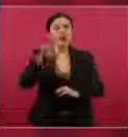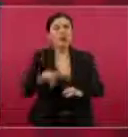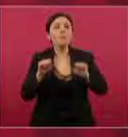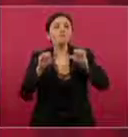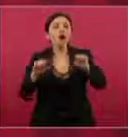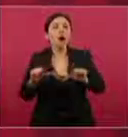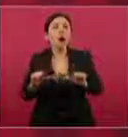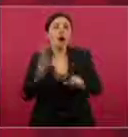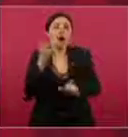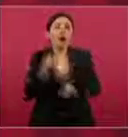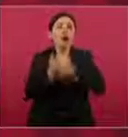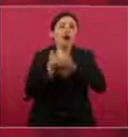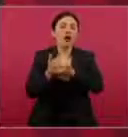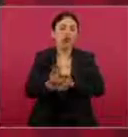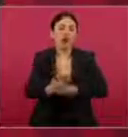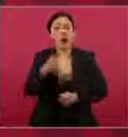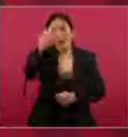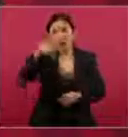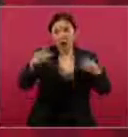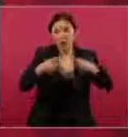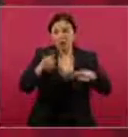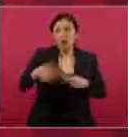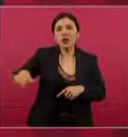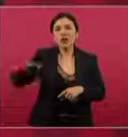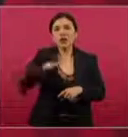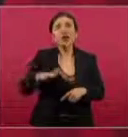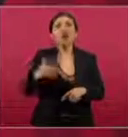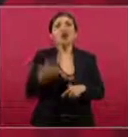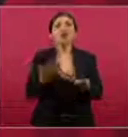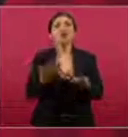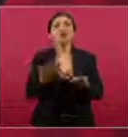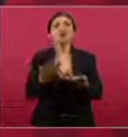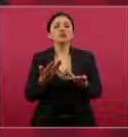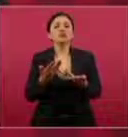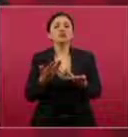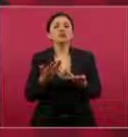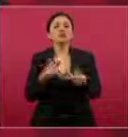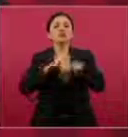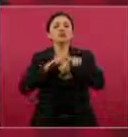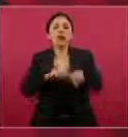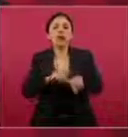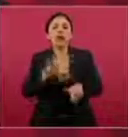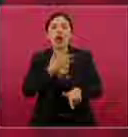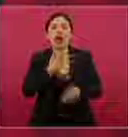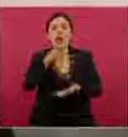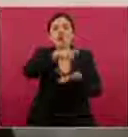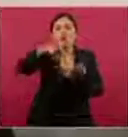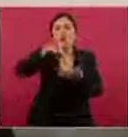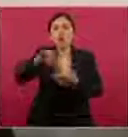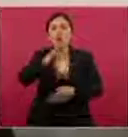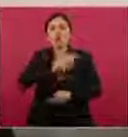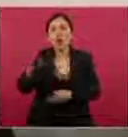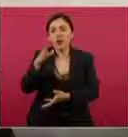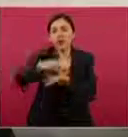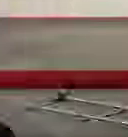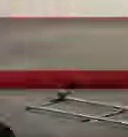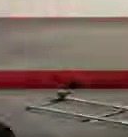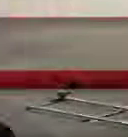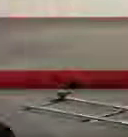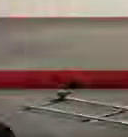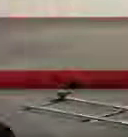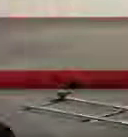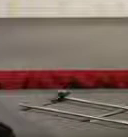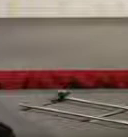gente no dejara de tener para lo básico.